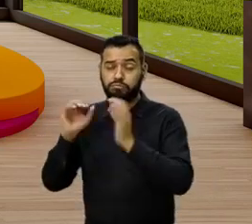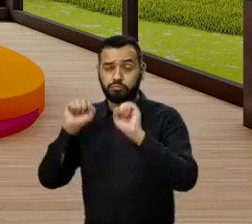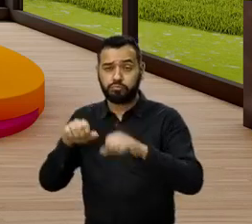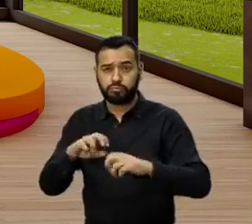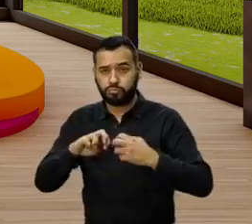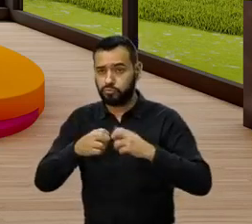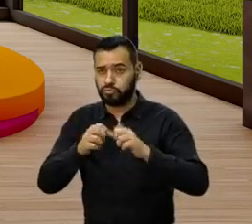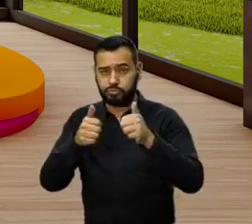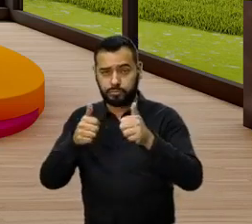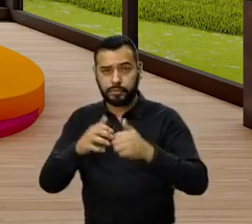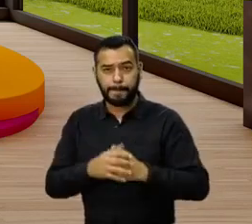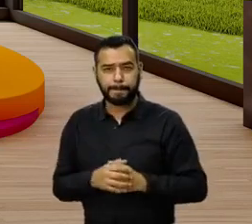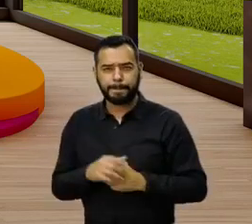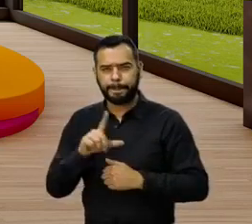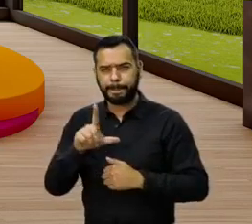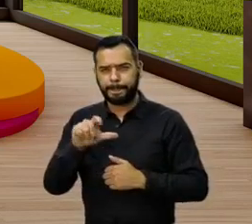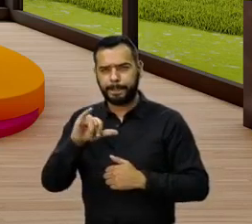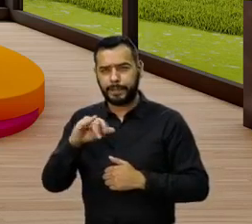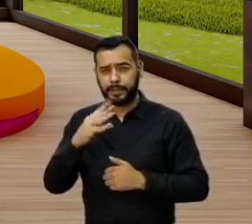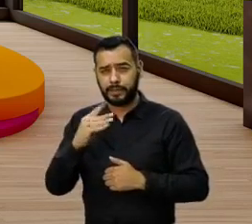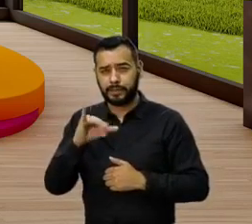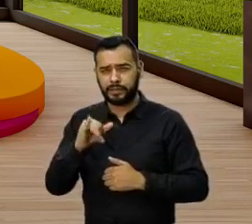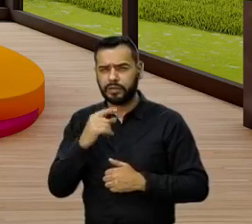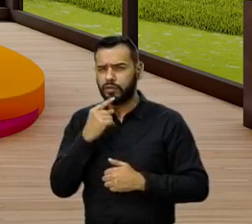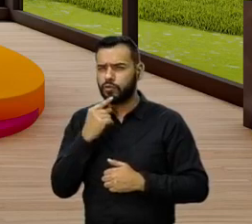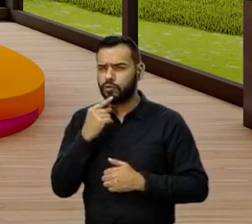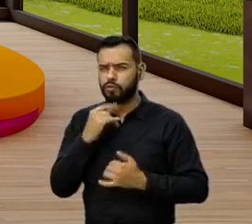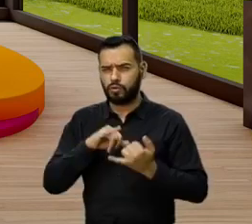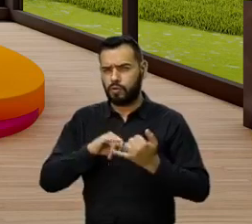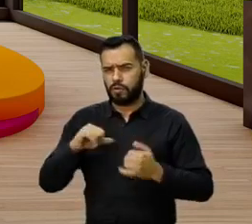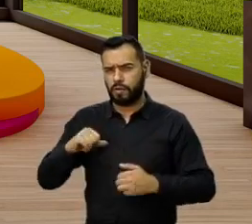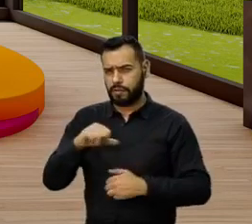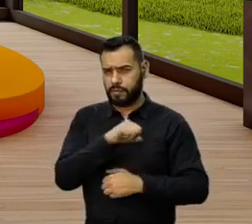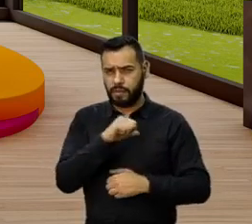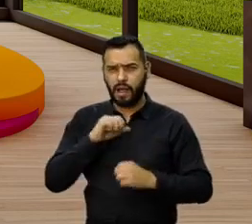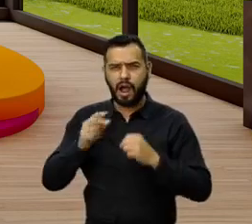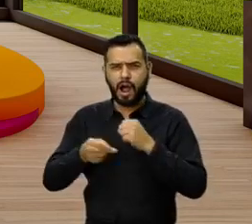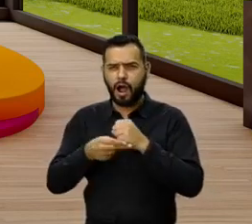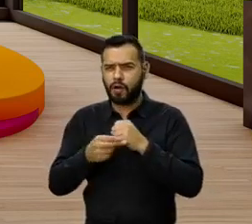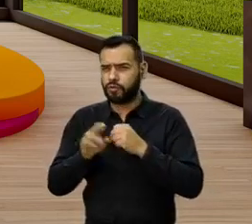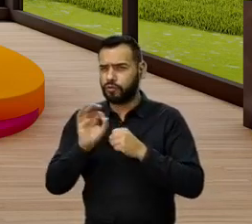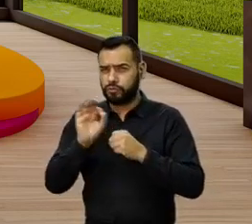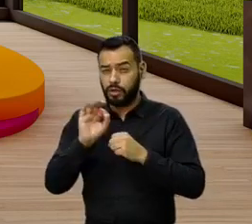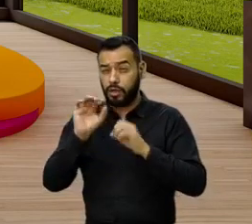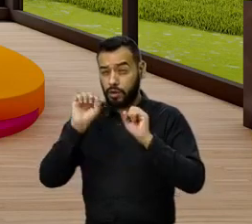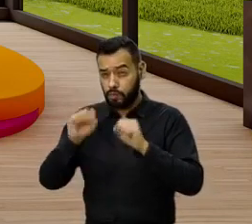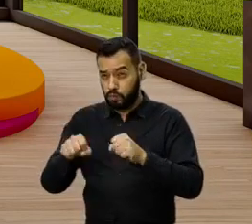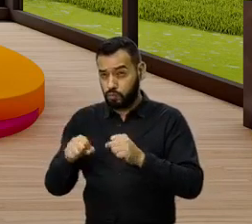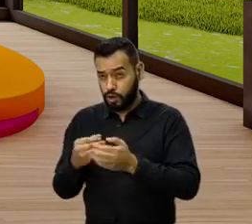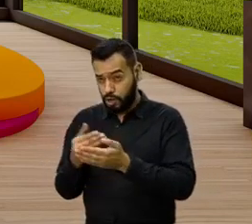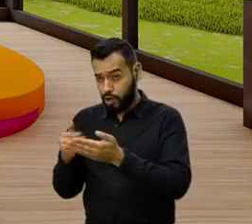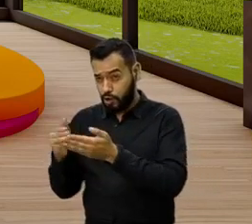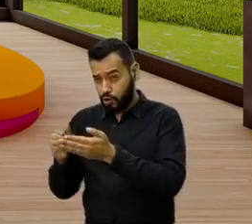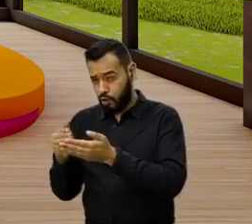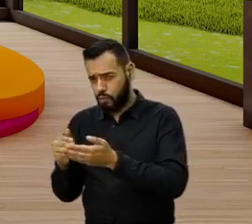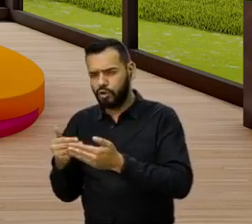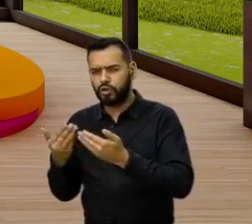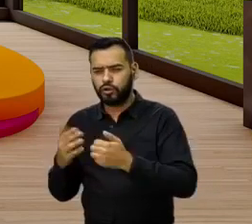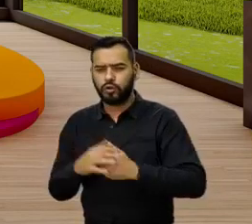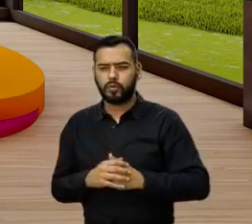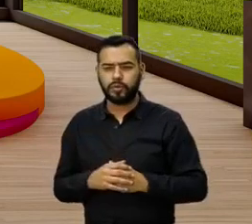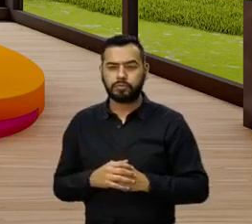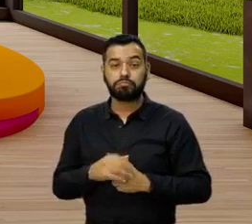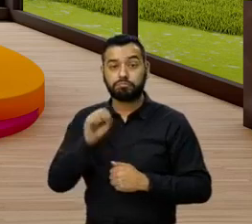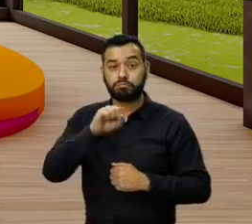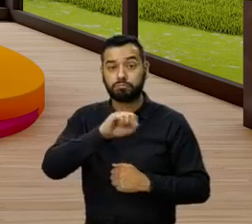problema leidy garzón si uno es independiente y no tiene ahorros programados se puede acceder a la compra y cómo sería